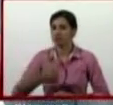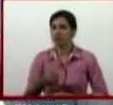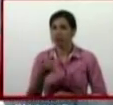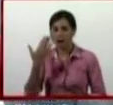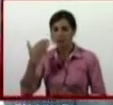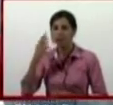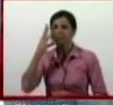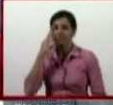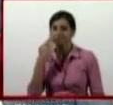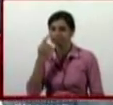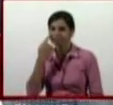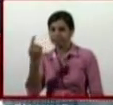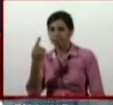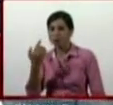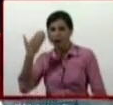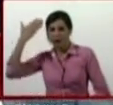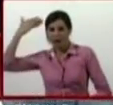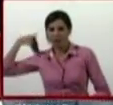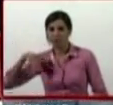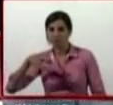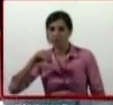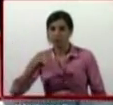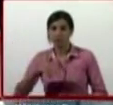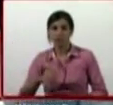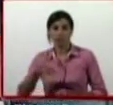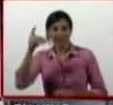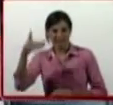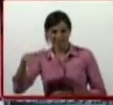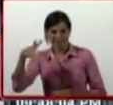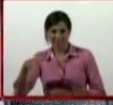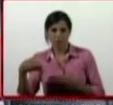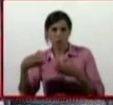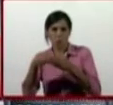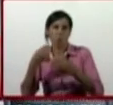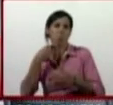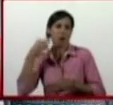época neoliberal donde la derecha le fue negando el derecho a todo.